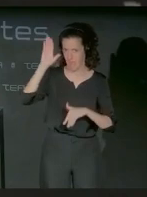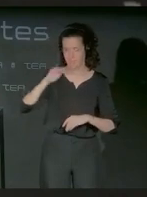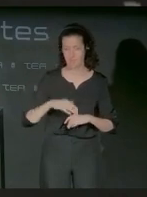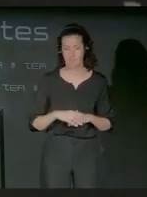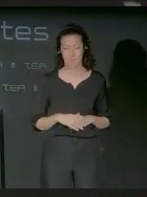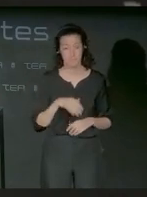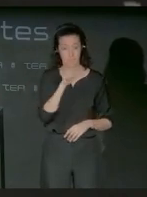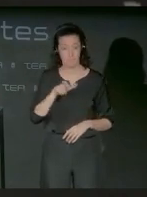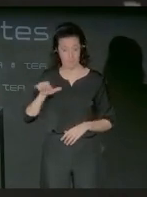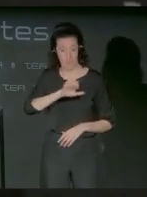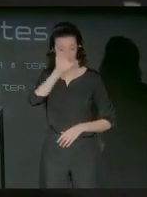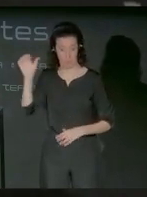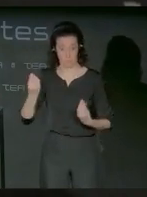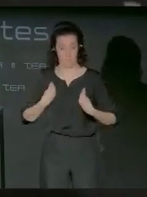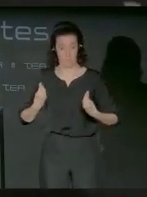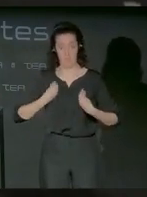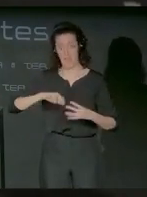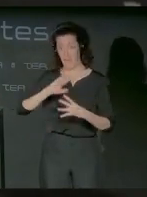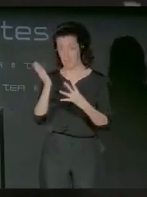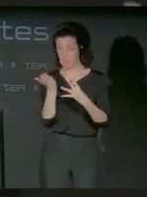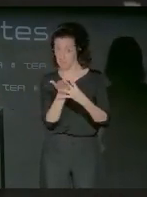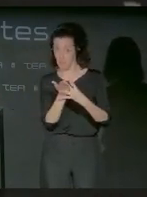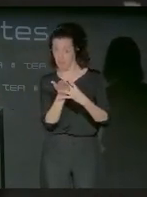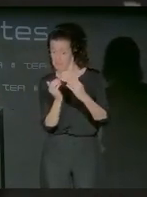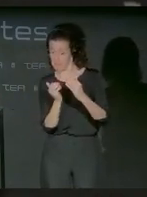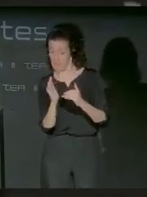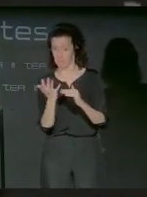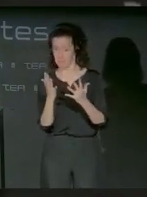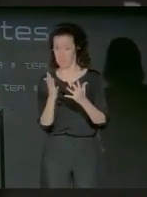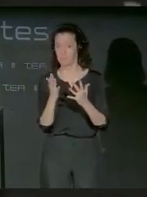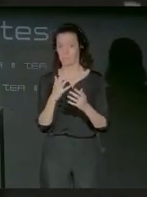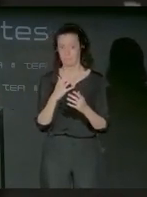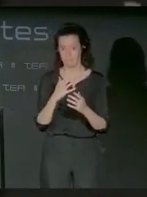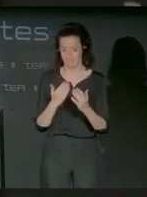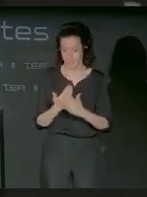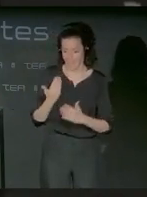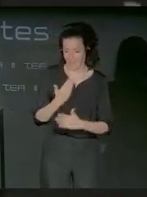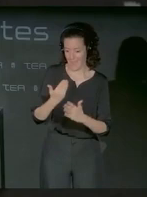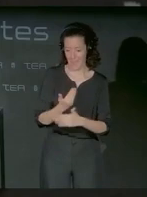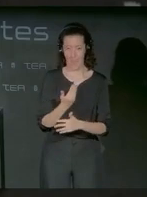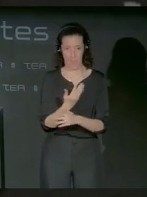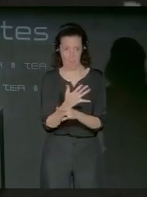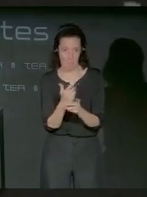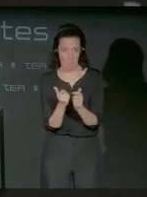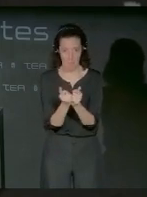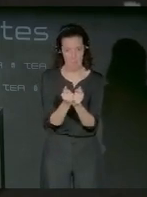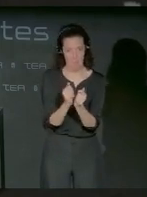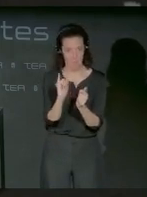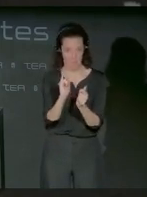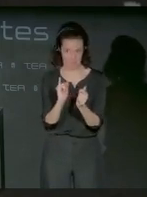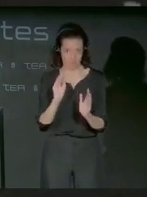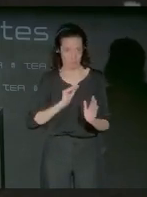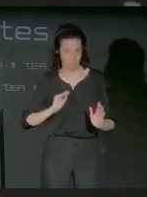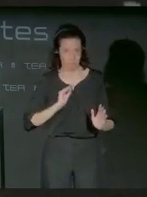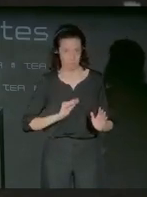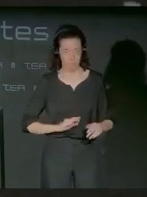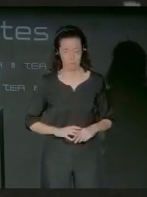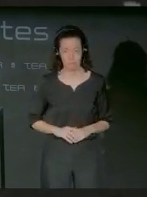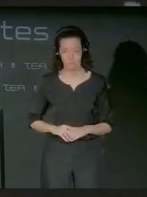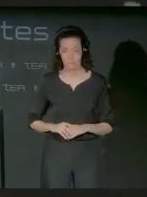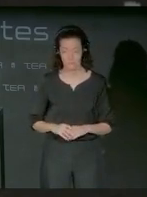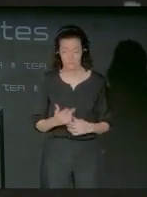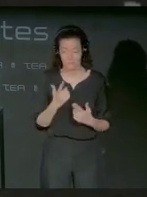mitad de los europeos juegan a videojuegos con regularidad Y esto es mucho es innegable que nos encontramos ante una industria